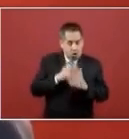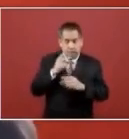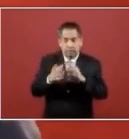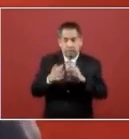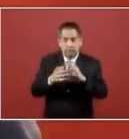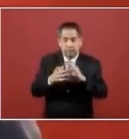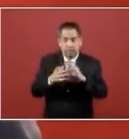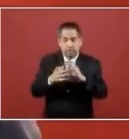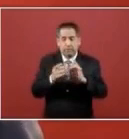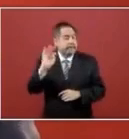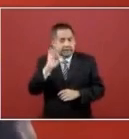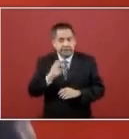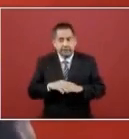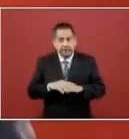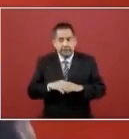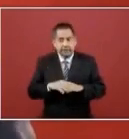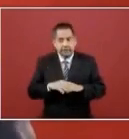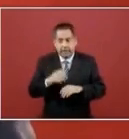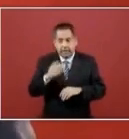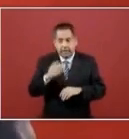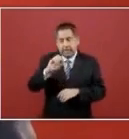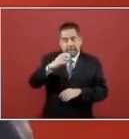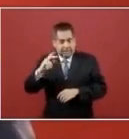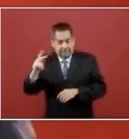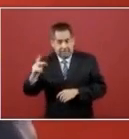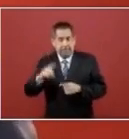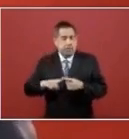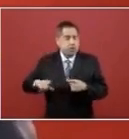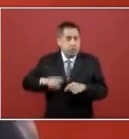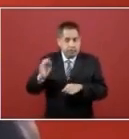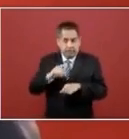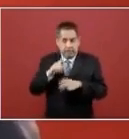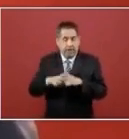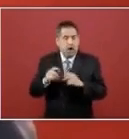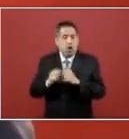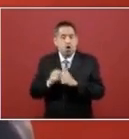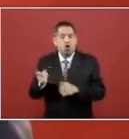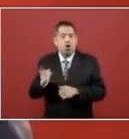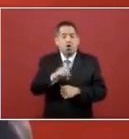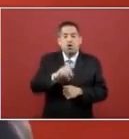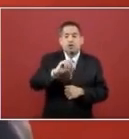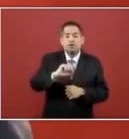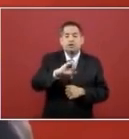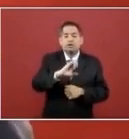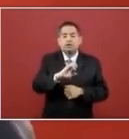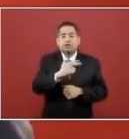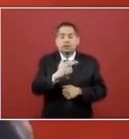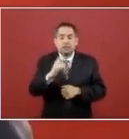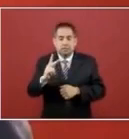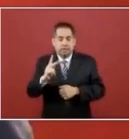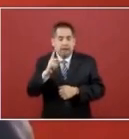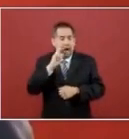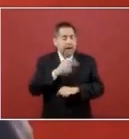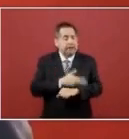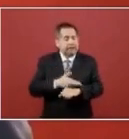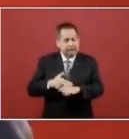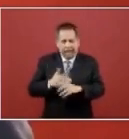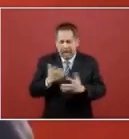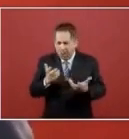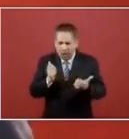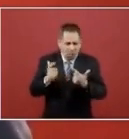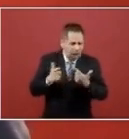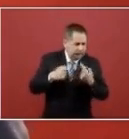momento, llegado el caso, la Secretaría de Hacienda y Crédito Público, el gobierno federal, a través de la Secretaría de Hacienda y Crédito Público, hará lo que sea